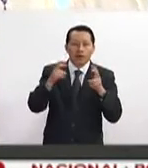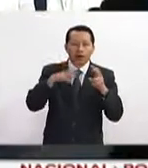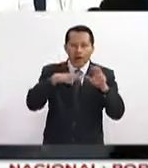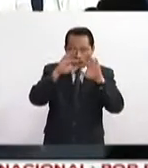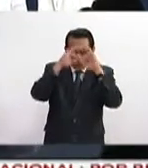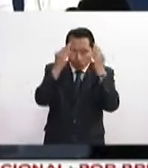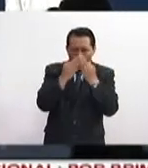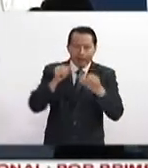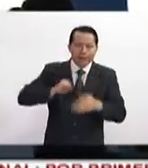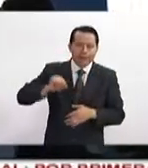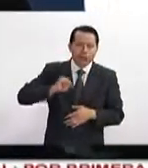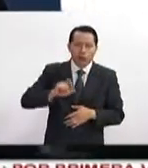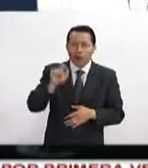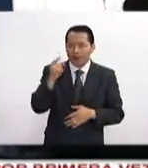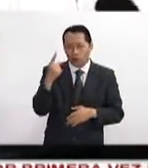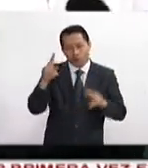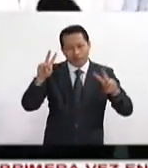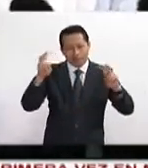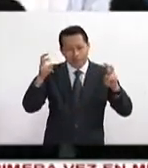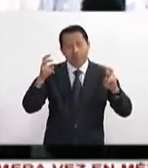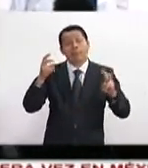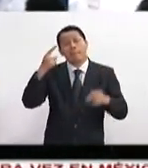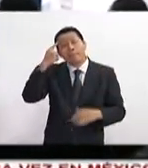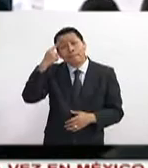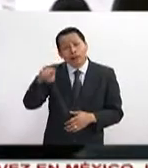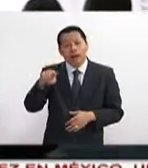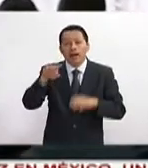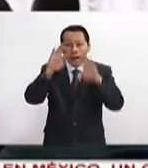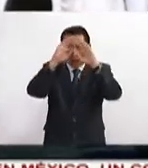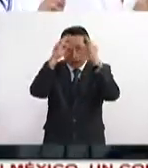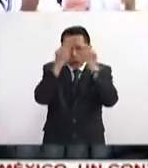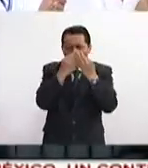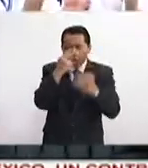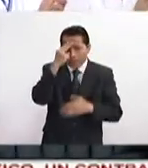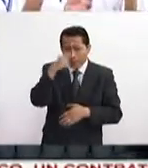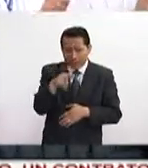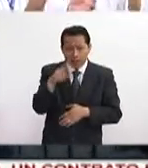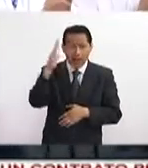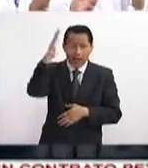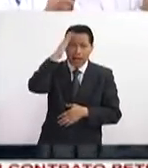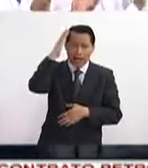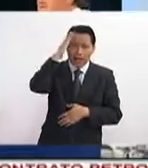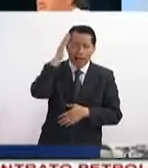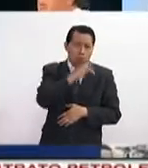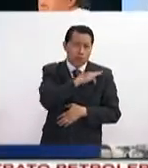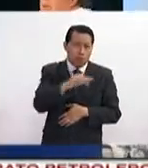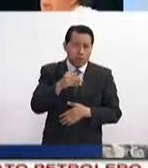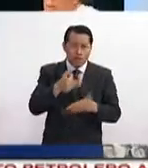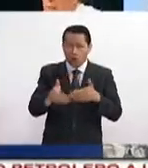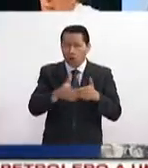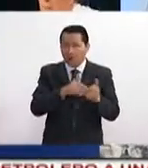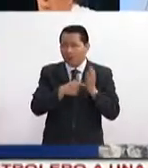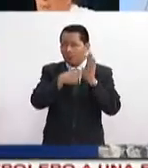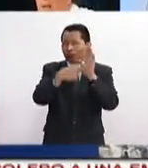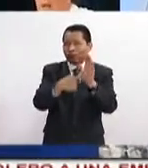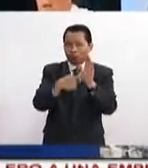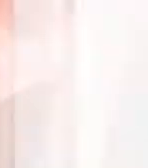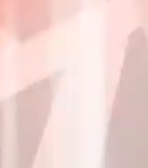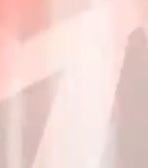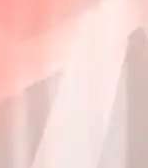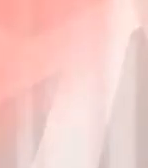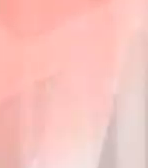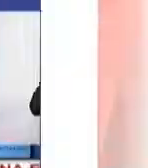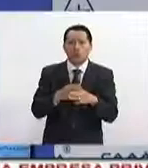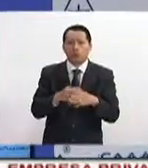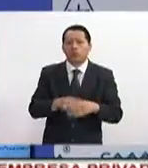aduana del siglo XXI. Esto para posicionar a las aduanas mexicanas como líderes y además modelos a nivel mundial.